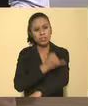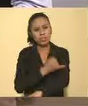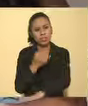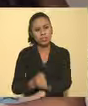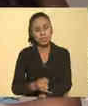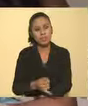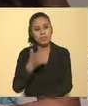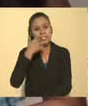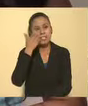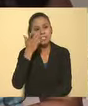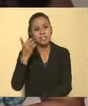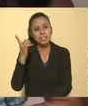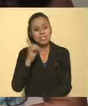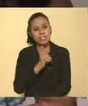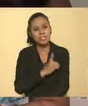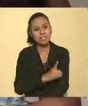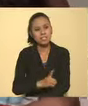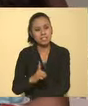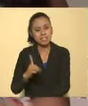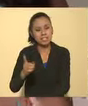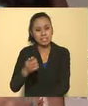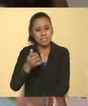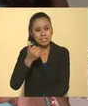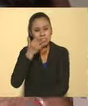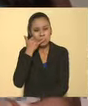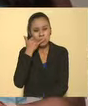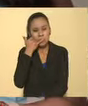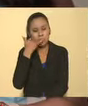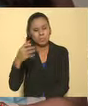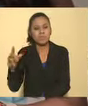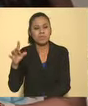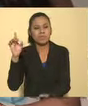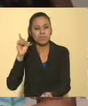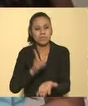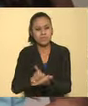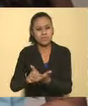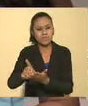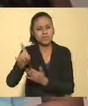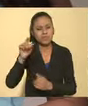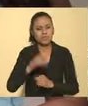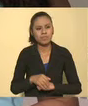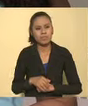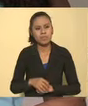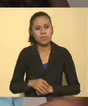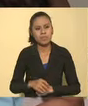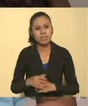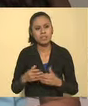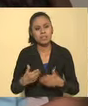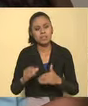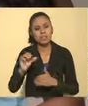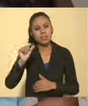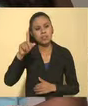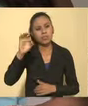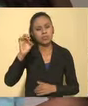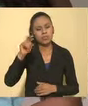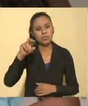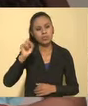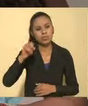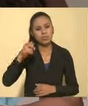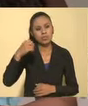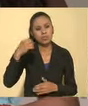teléfono y dirección del Inmujeres. Pon mucha atención. La dirección es Alfonso Esparza Oteo, 119, en la